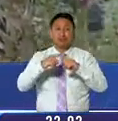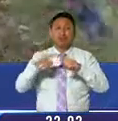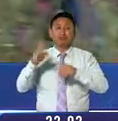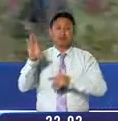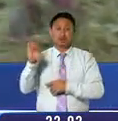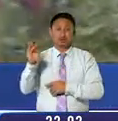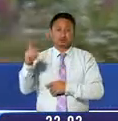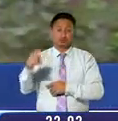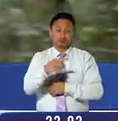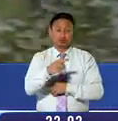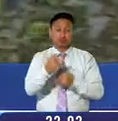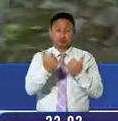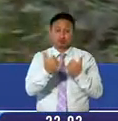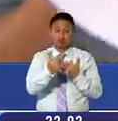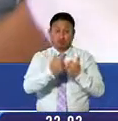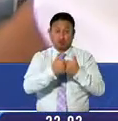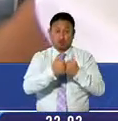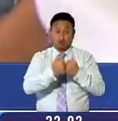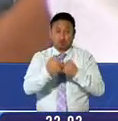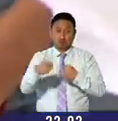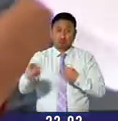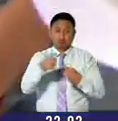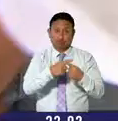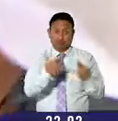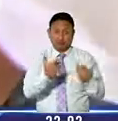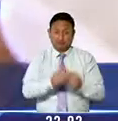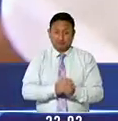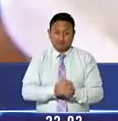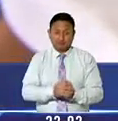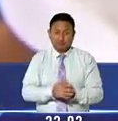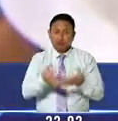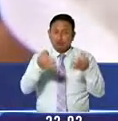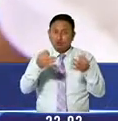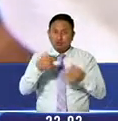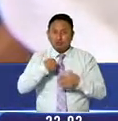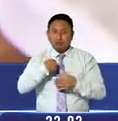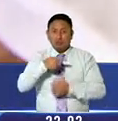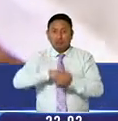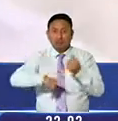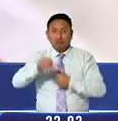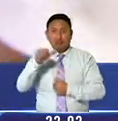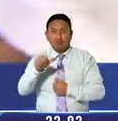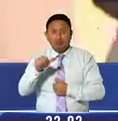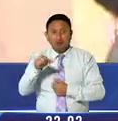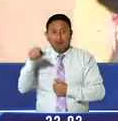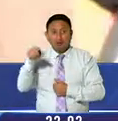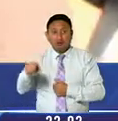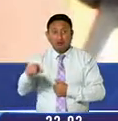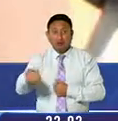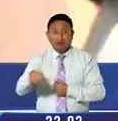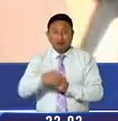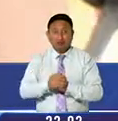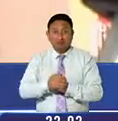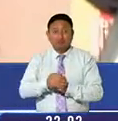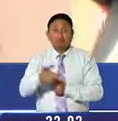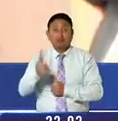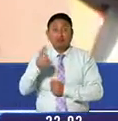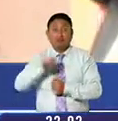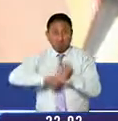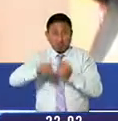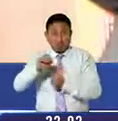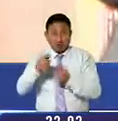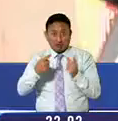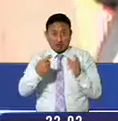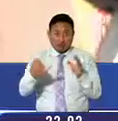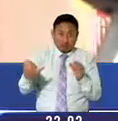actual pareja sean detenidos. No es justo de que cojan y digan que fue mi hija que le introdujo el palo a su propio hermanito.